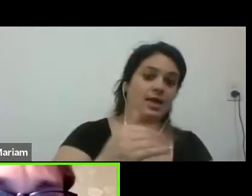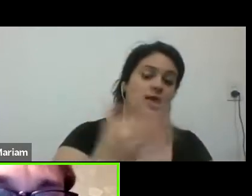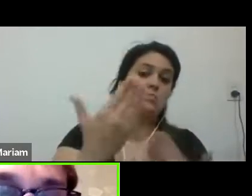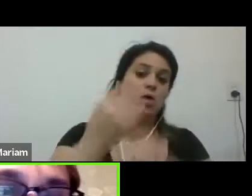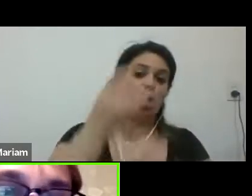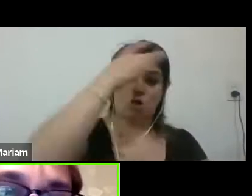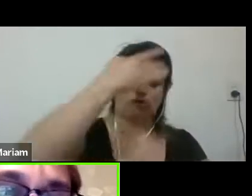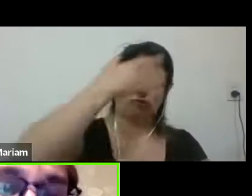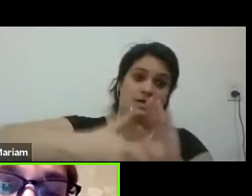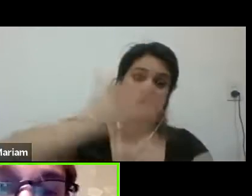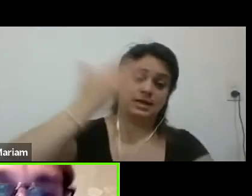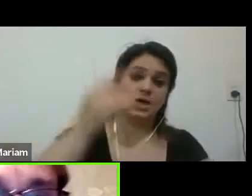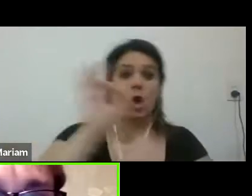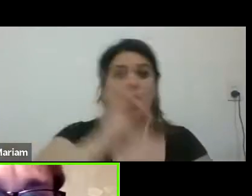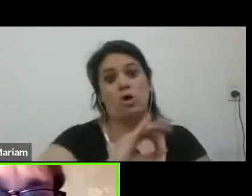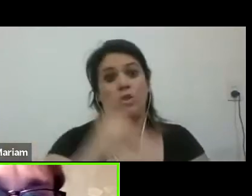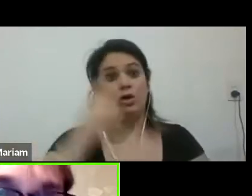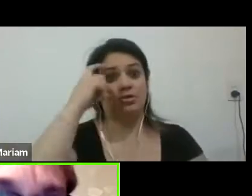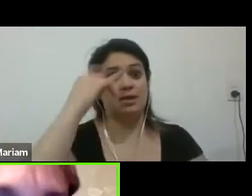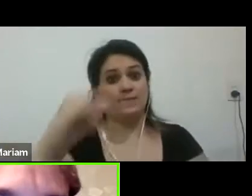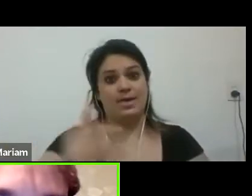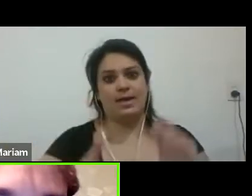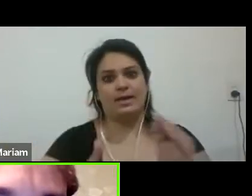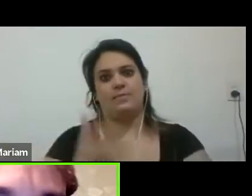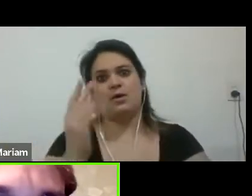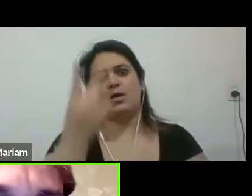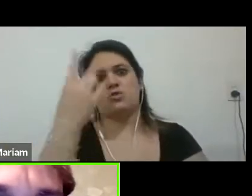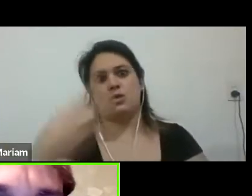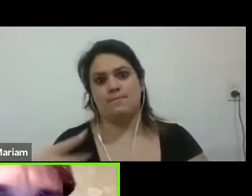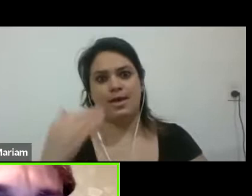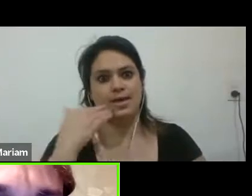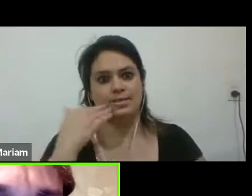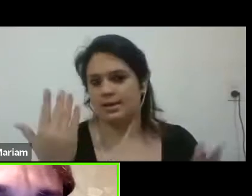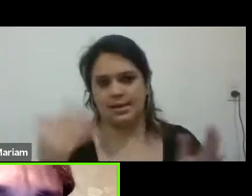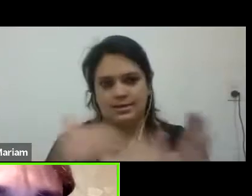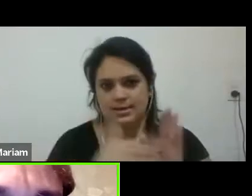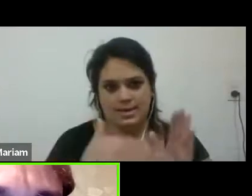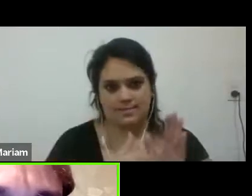y hay días que a lo mejor entran a las diez y media y se van a las 14 30